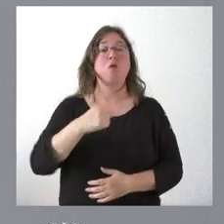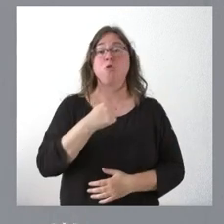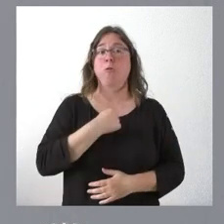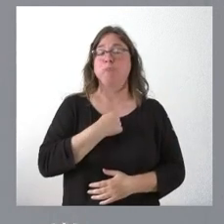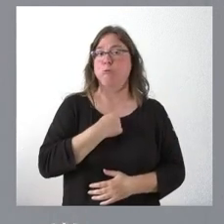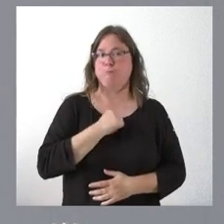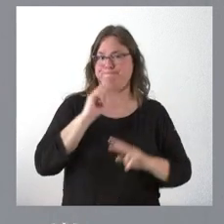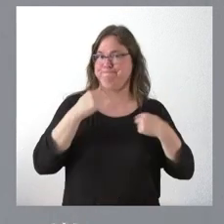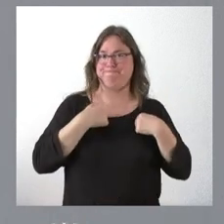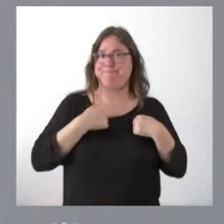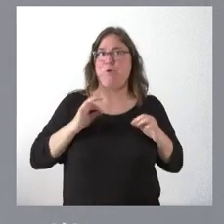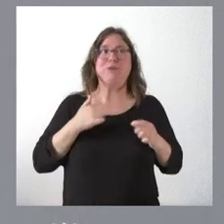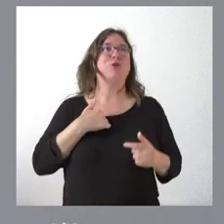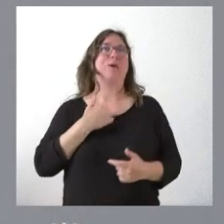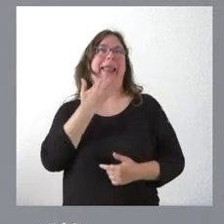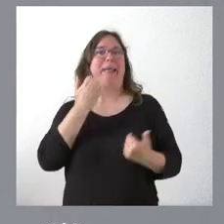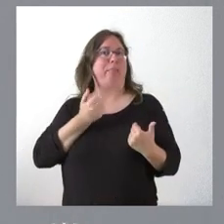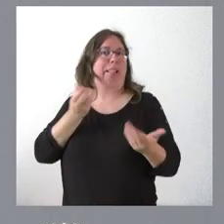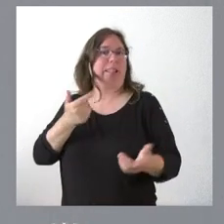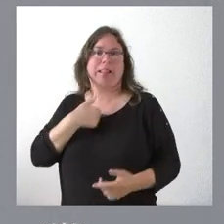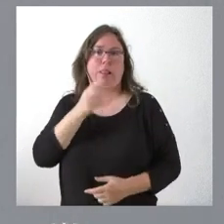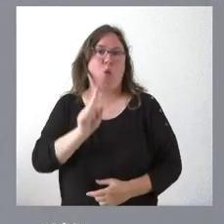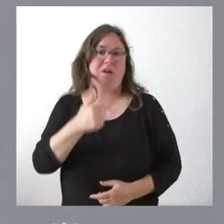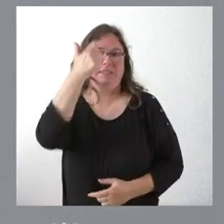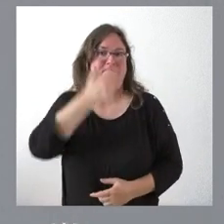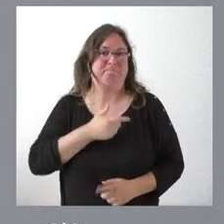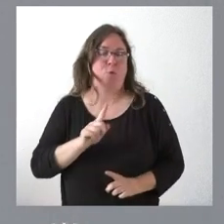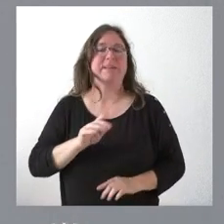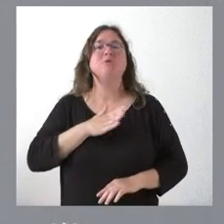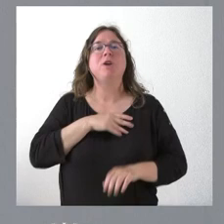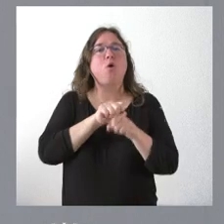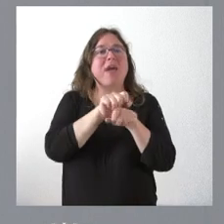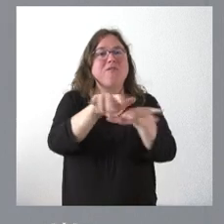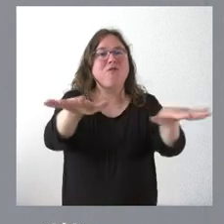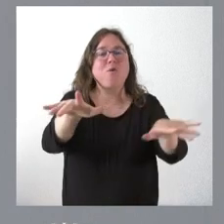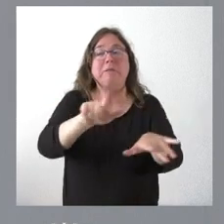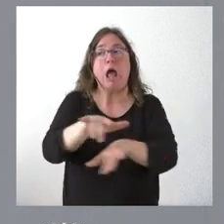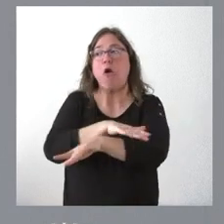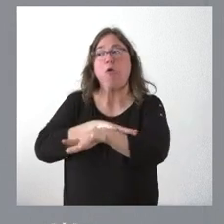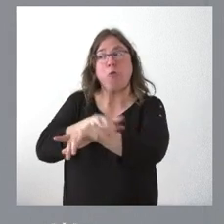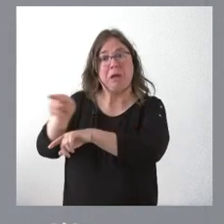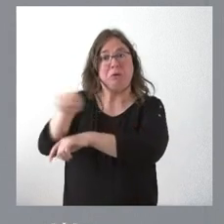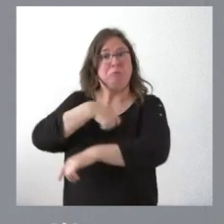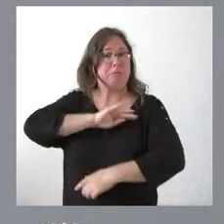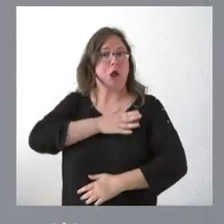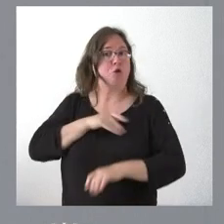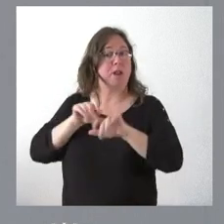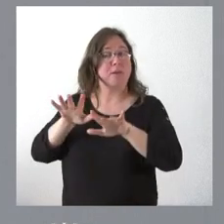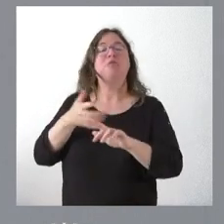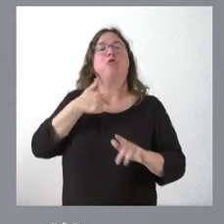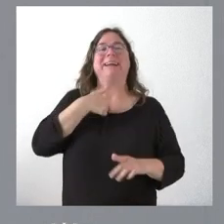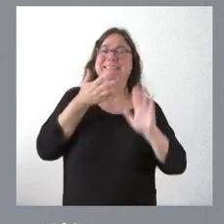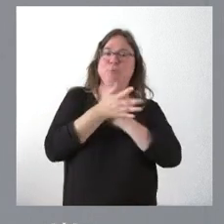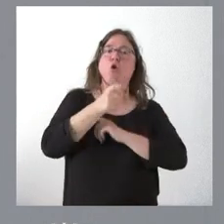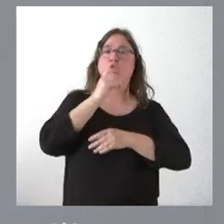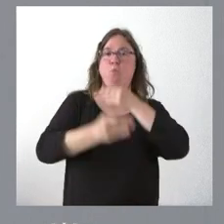dar ejemplos a nadie, ni tampoco quiero influir con eso en cómo tendría que actuar el Gobierno de España, pero sí les digo cómo actuamos desde Castilla y León